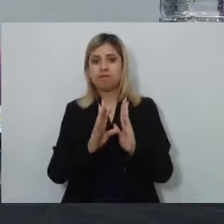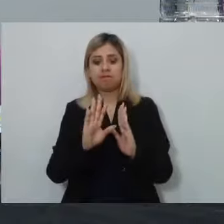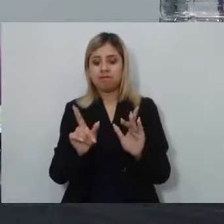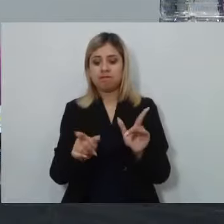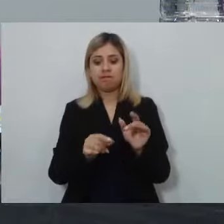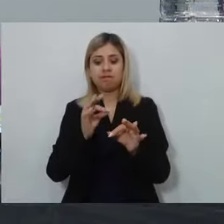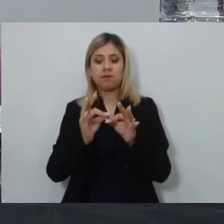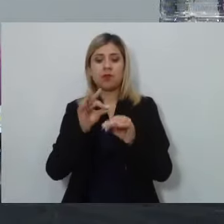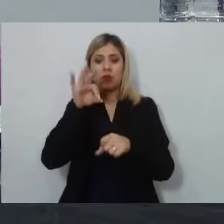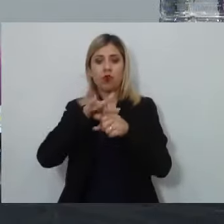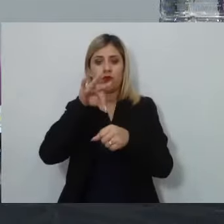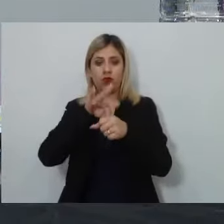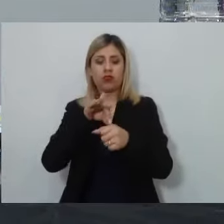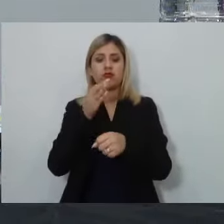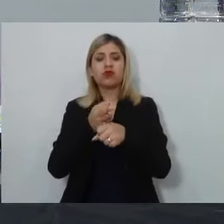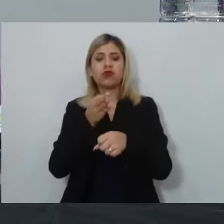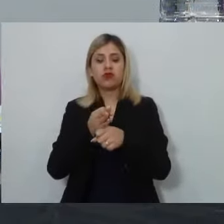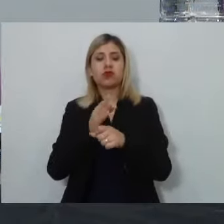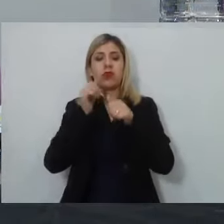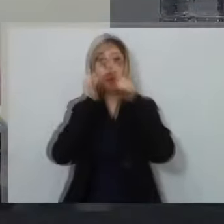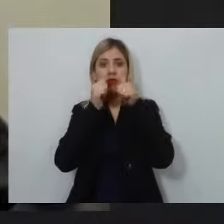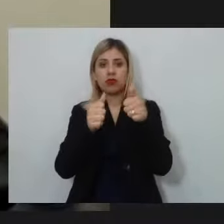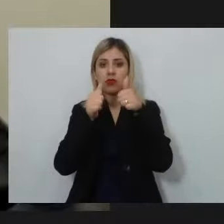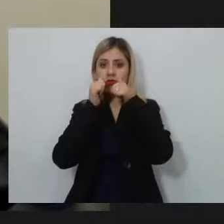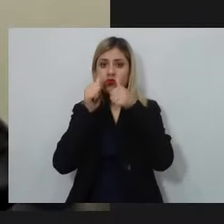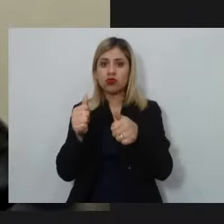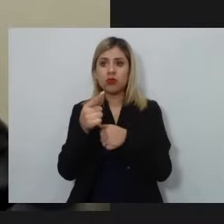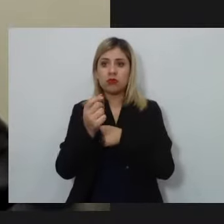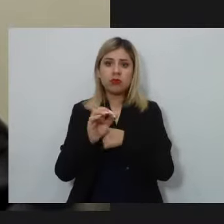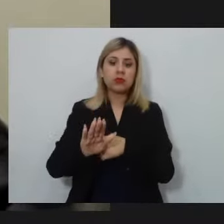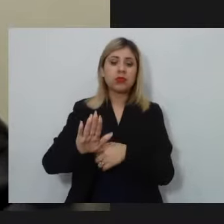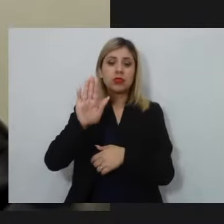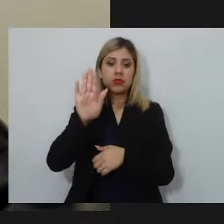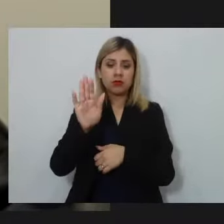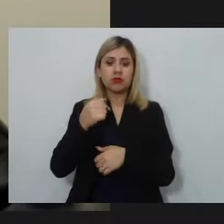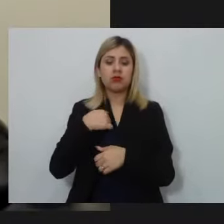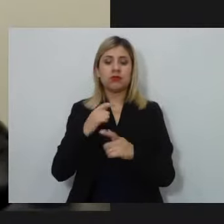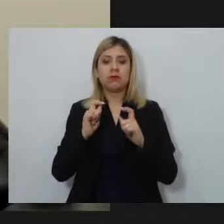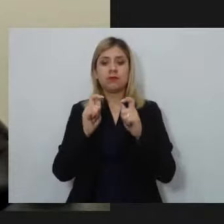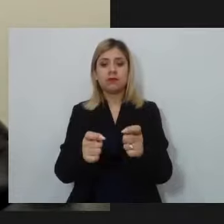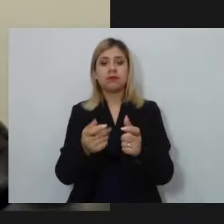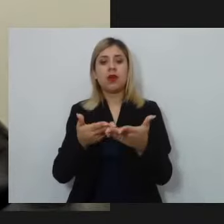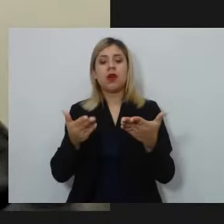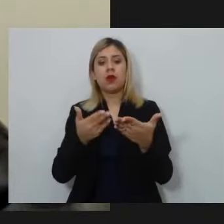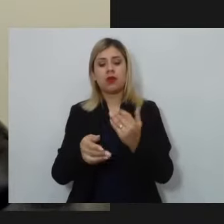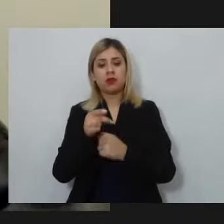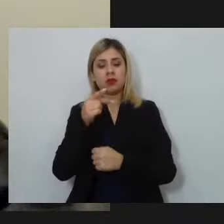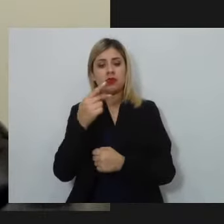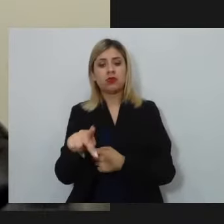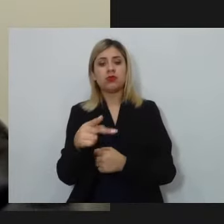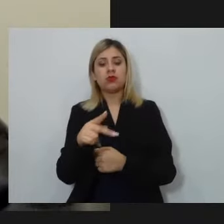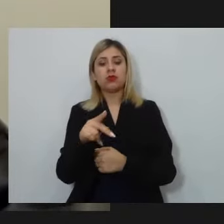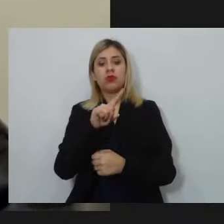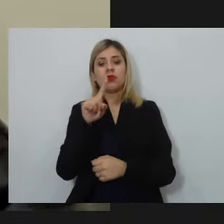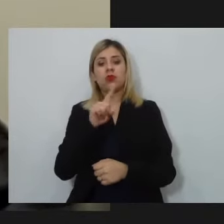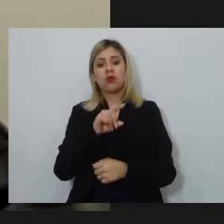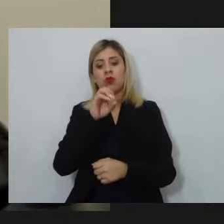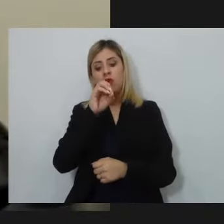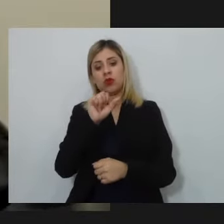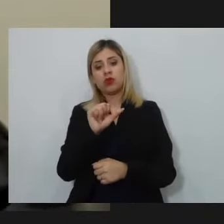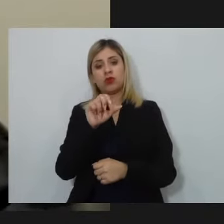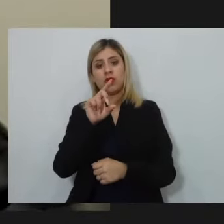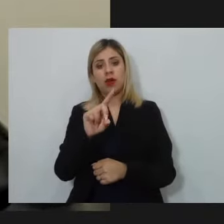consejera Muchas gracias presidenta pues ya usted con toda puntualidad y Claridad dio respuesta al